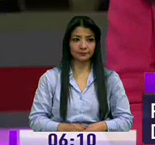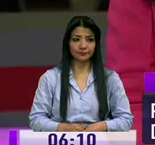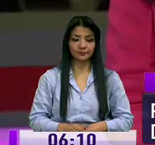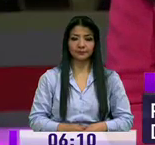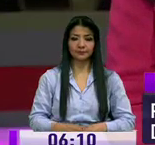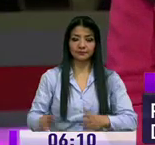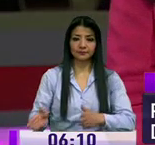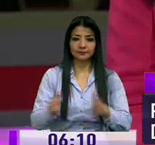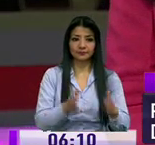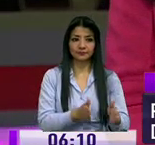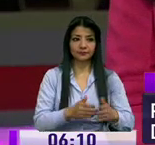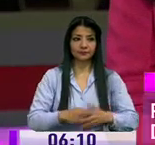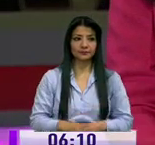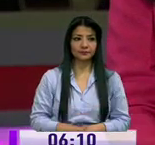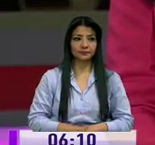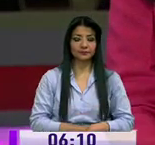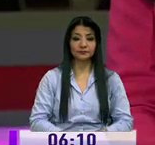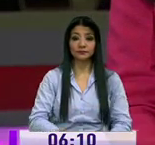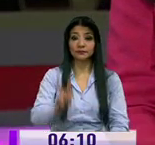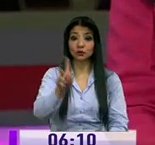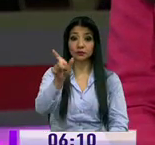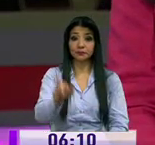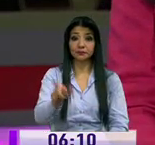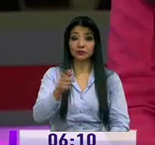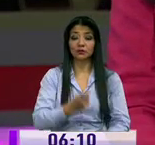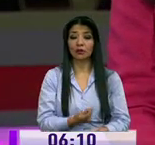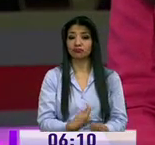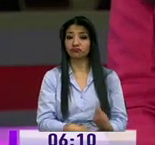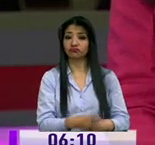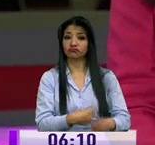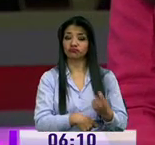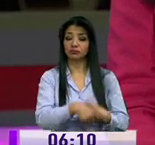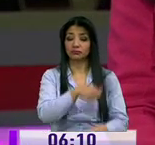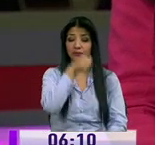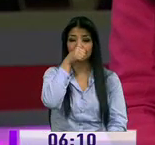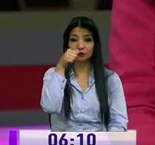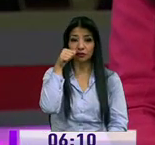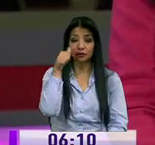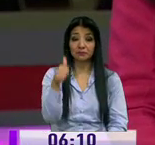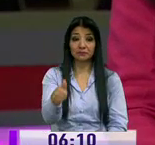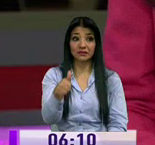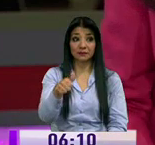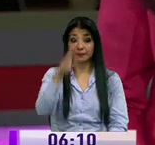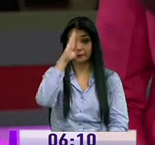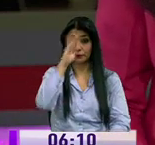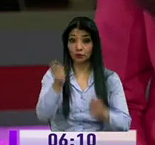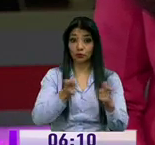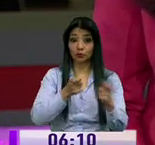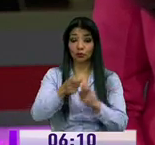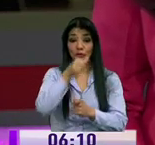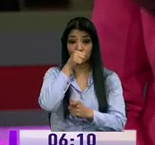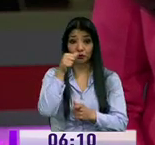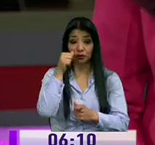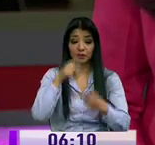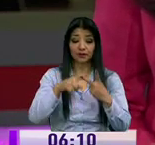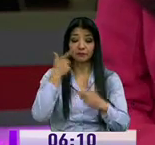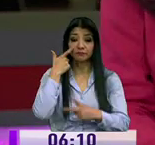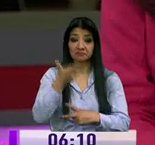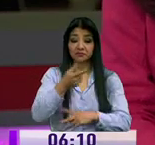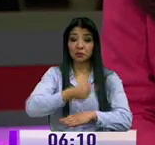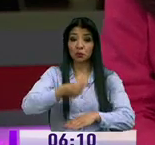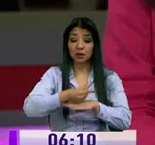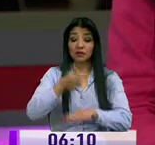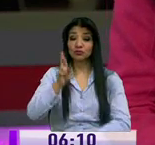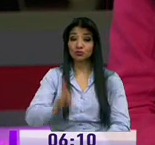detienen a dos presuntas expendedoras de droga durante una operación ejecutada por agentes antinarcóticos y la Fiscalía del Guayas en el sur de